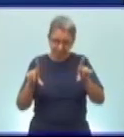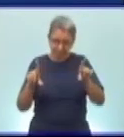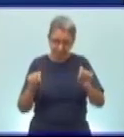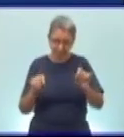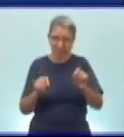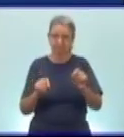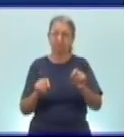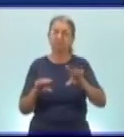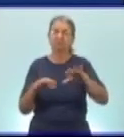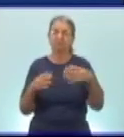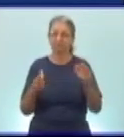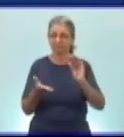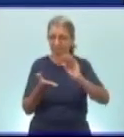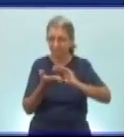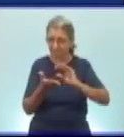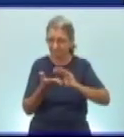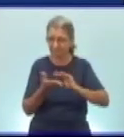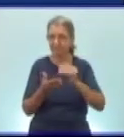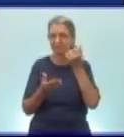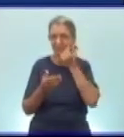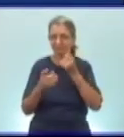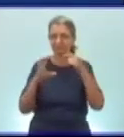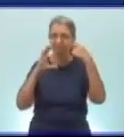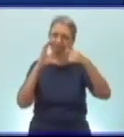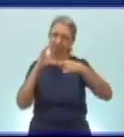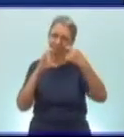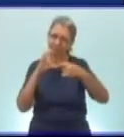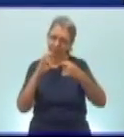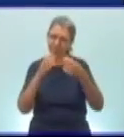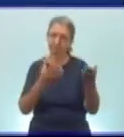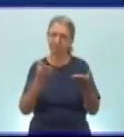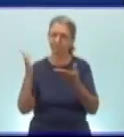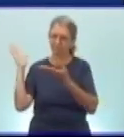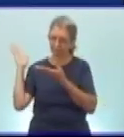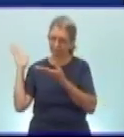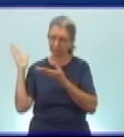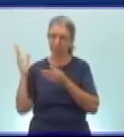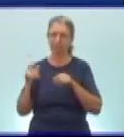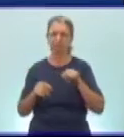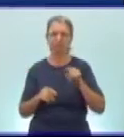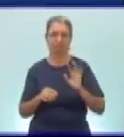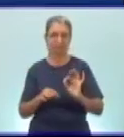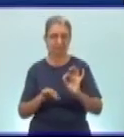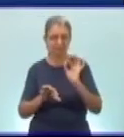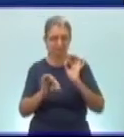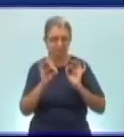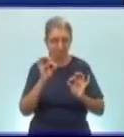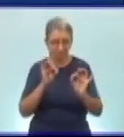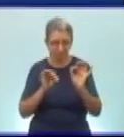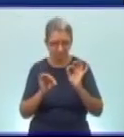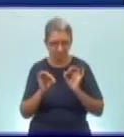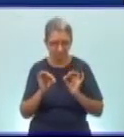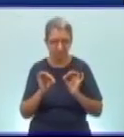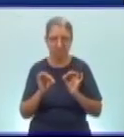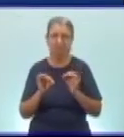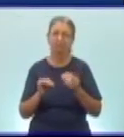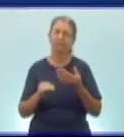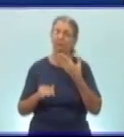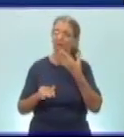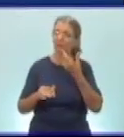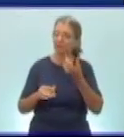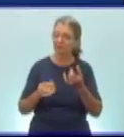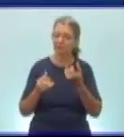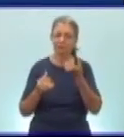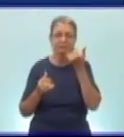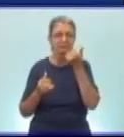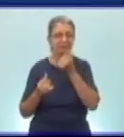concepto resonancia. ¿Ya? Bueno, estos ejercicios han sido escogidos con mucha precisión, mucha cautela, los más